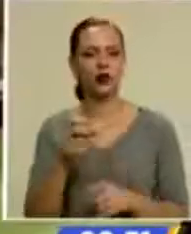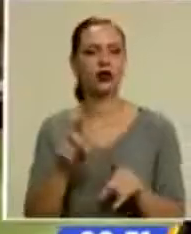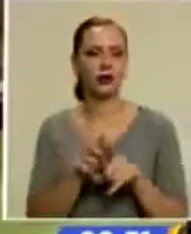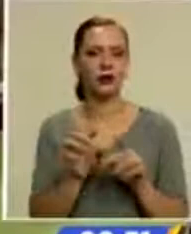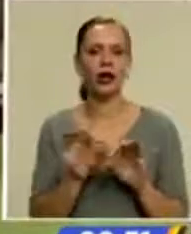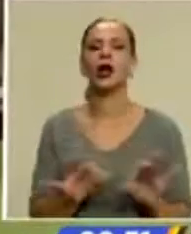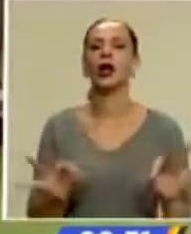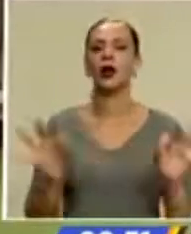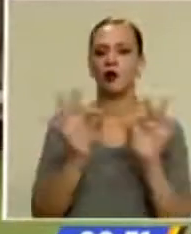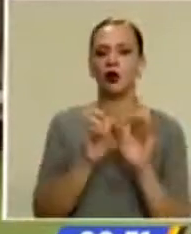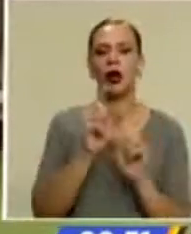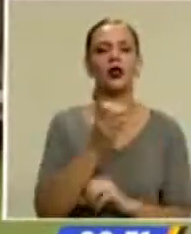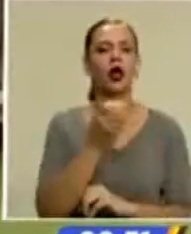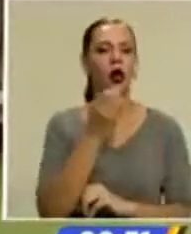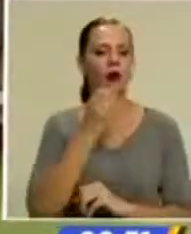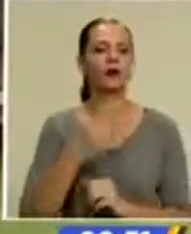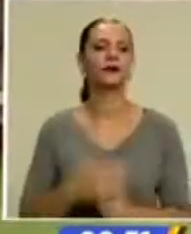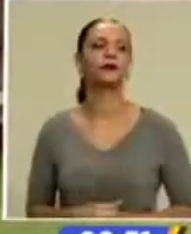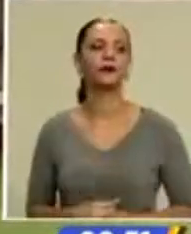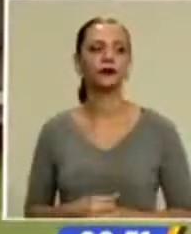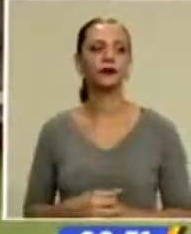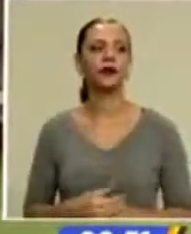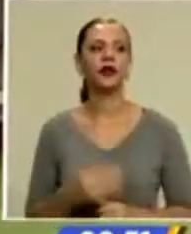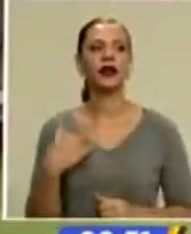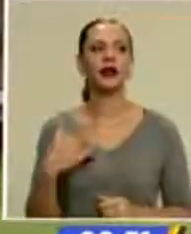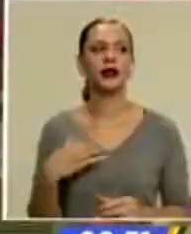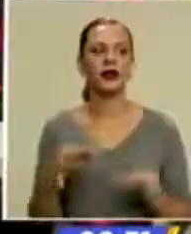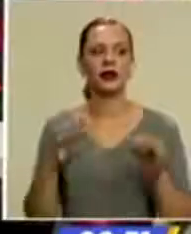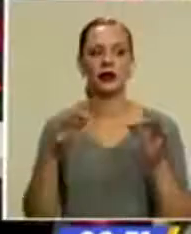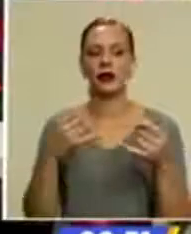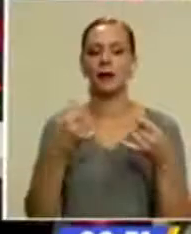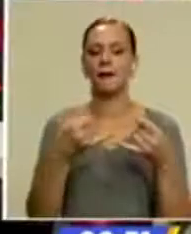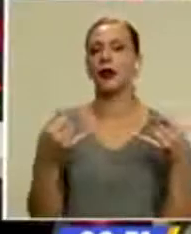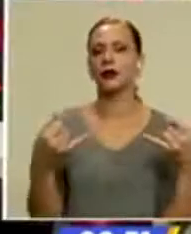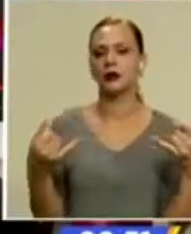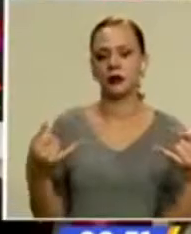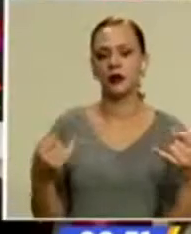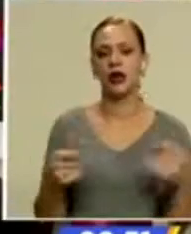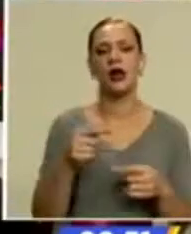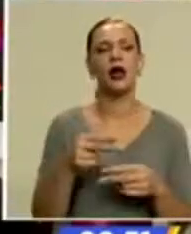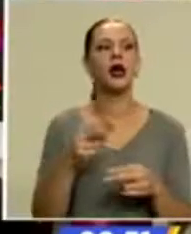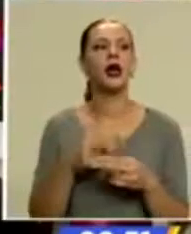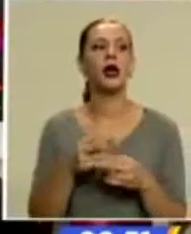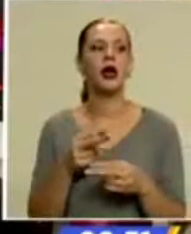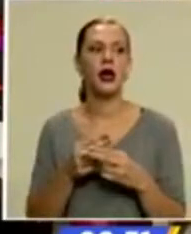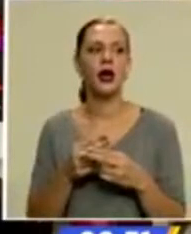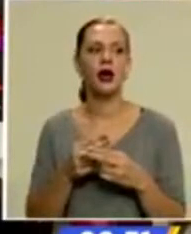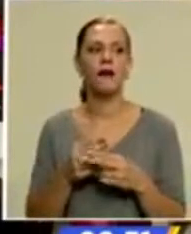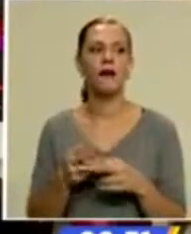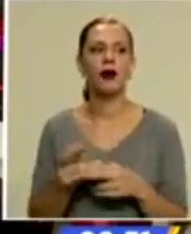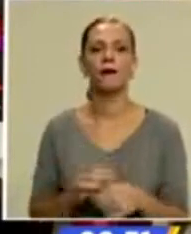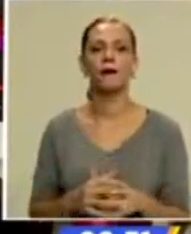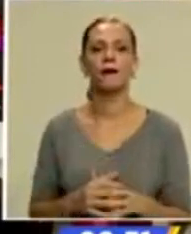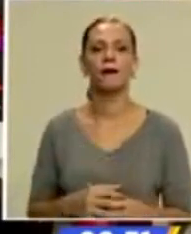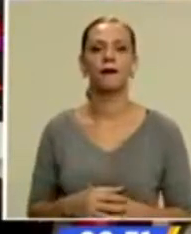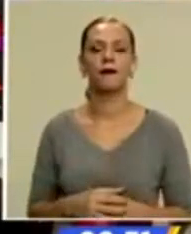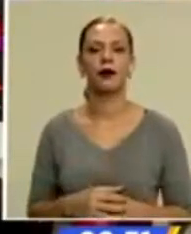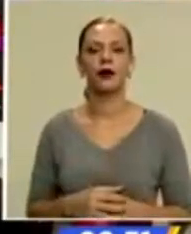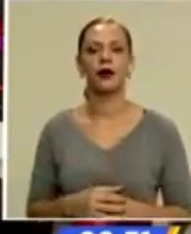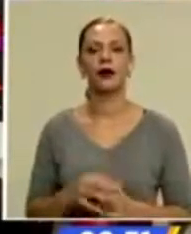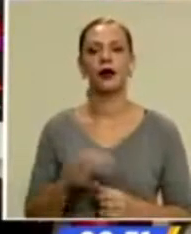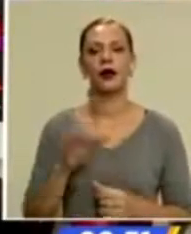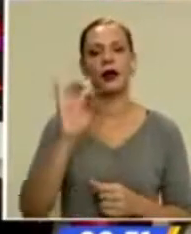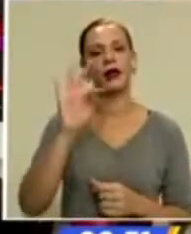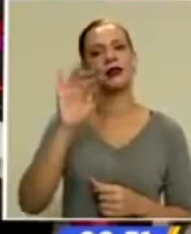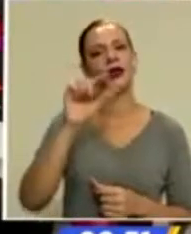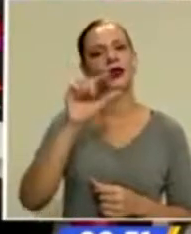Leguminosas importantes que hay que comer. Y aquí tenemos pasta. Ajá. Esta se llama... Esas son